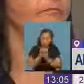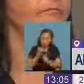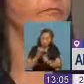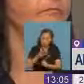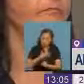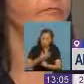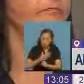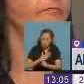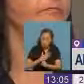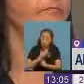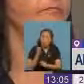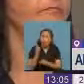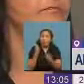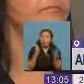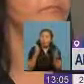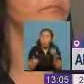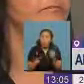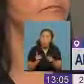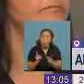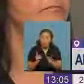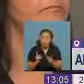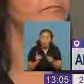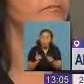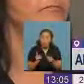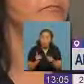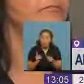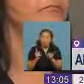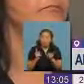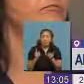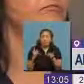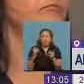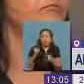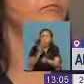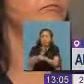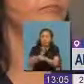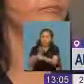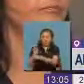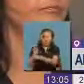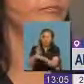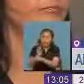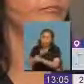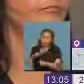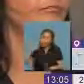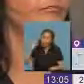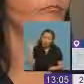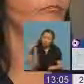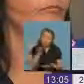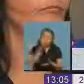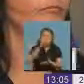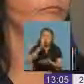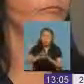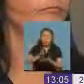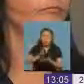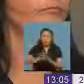fundamental es la de proteger todos los derechos de los argentinos.